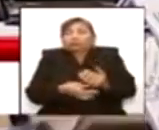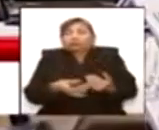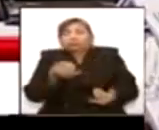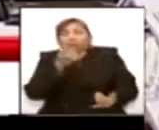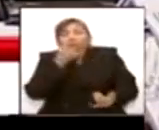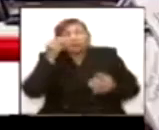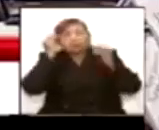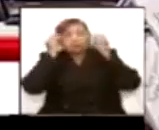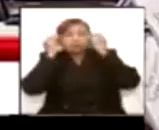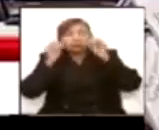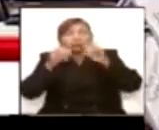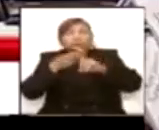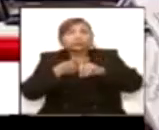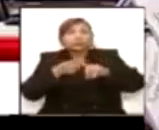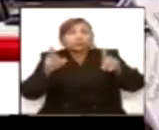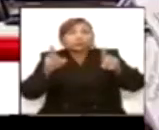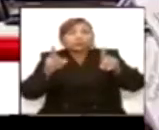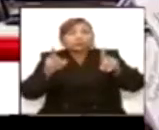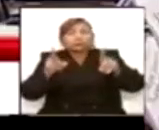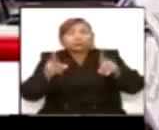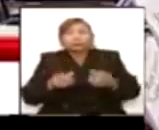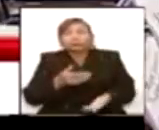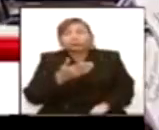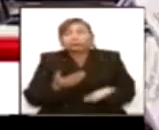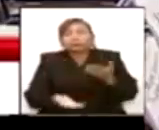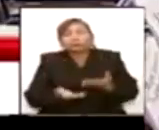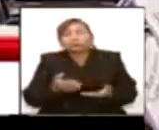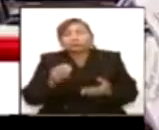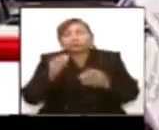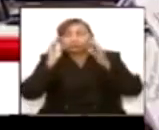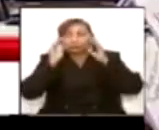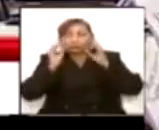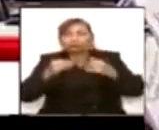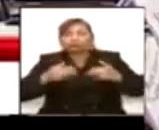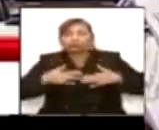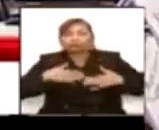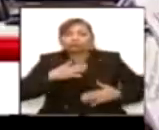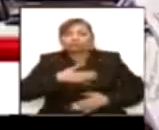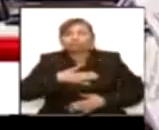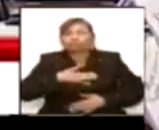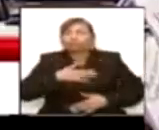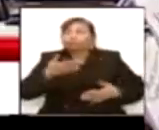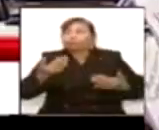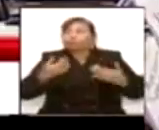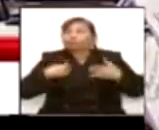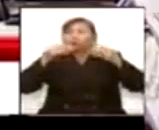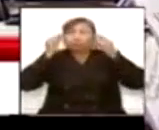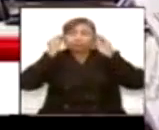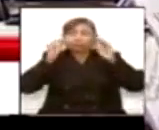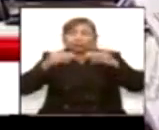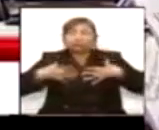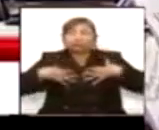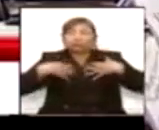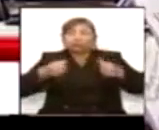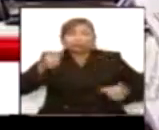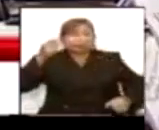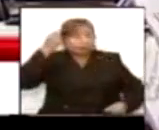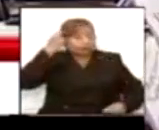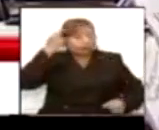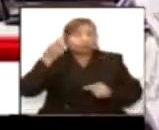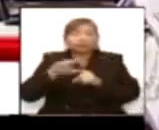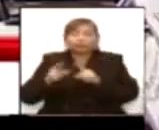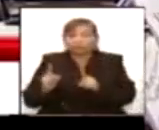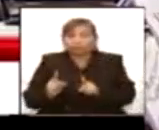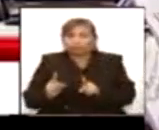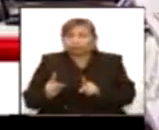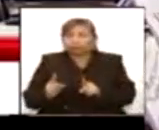tener opiniones diferentes. Y pueden tener opiniones sobre la salud física y pueden tener opiniones sobre la salud mental